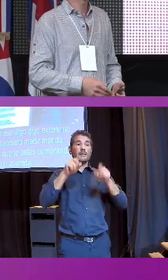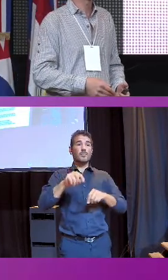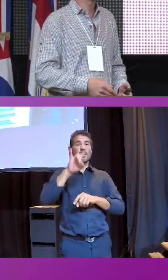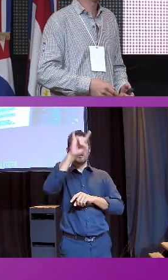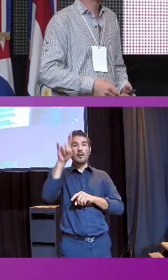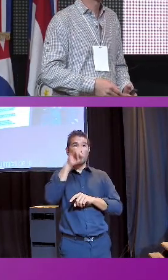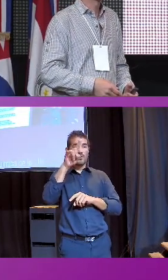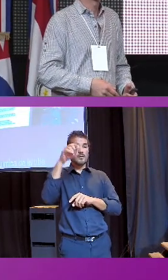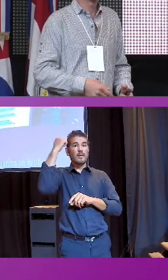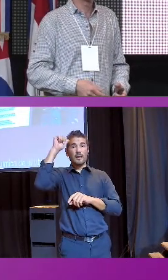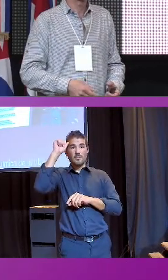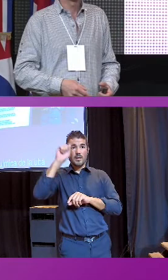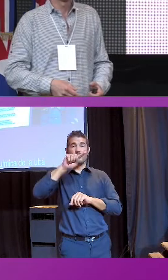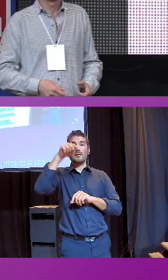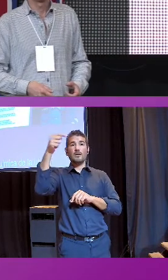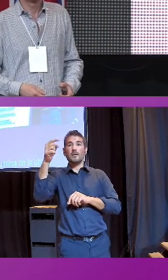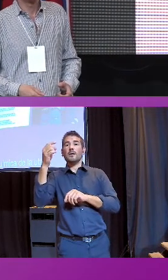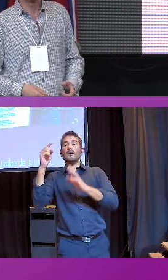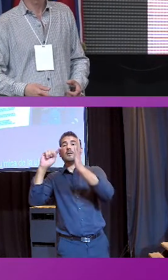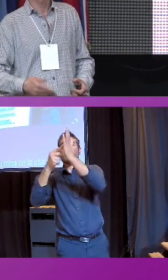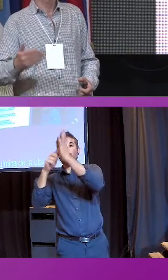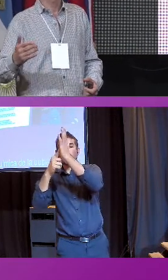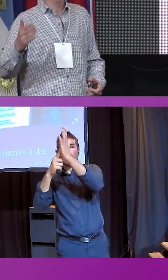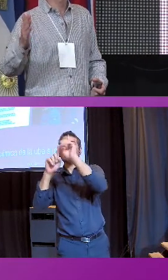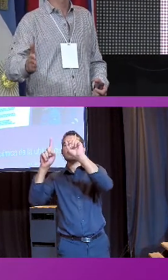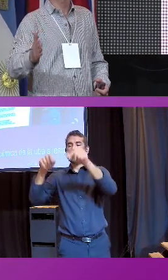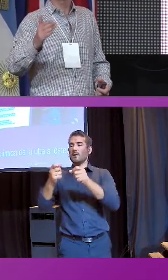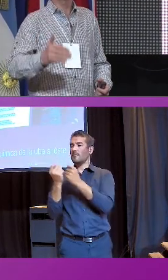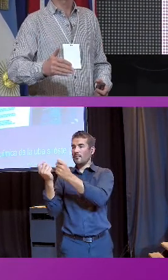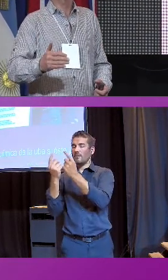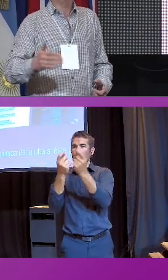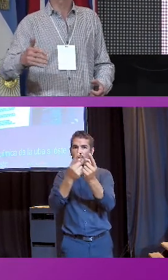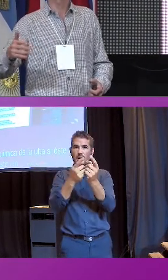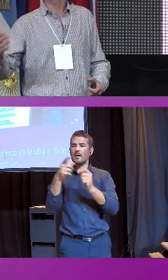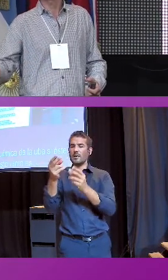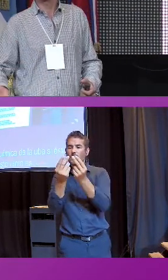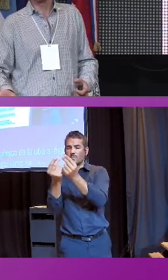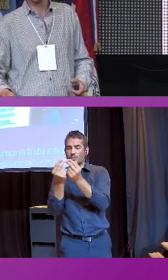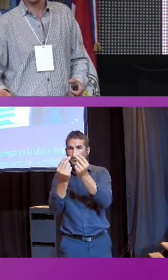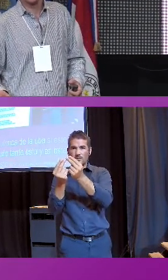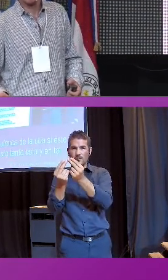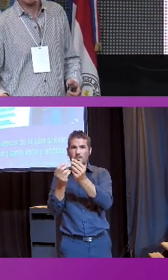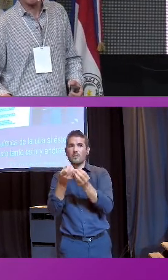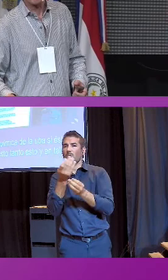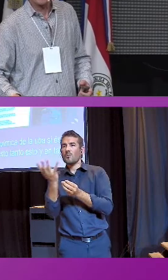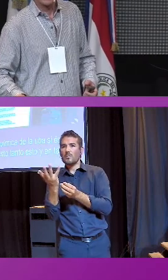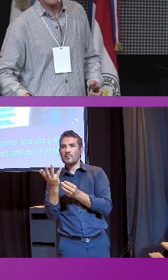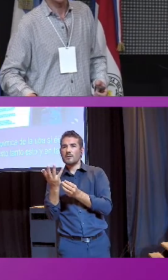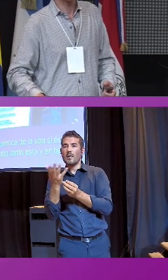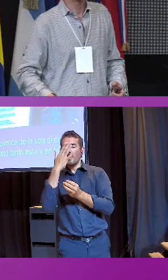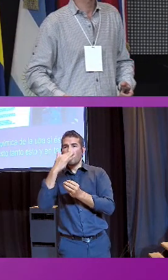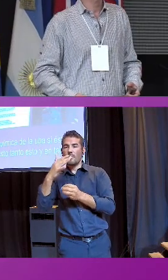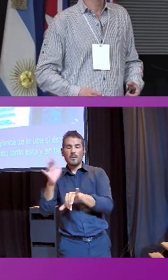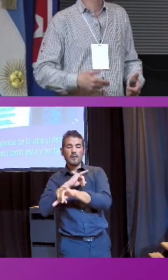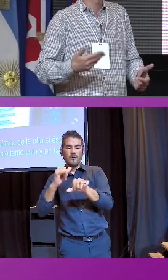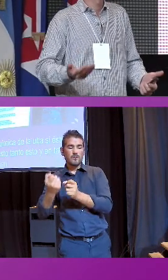Bioquímica de la UBA, ¿sí? Y ahí te dicen, bueno, tiene tanto de esto y en tal concentración. Esto